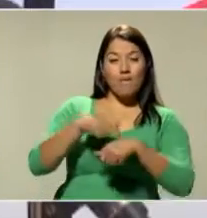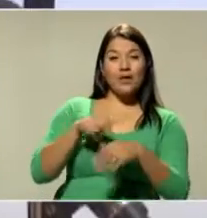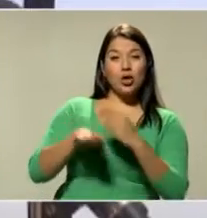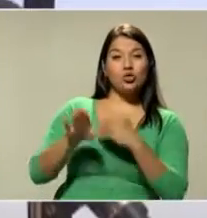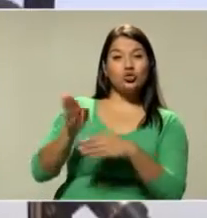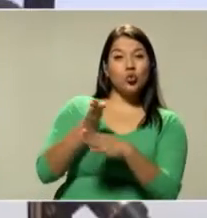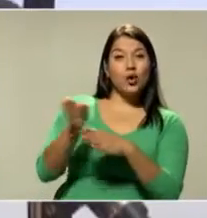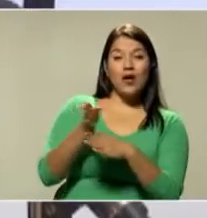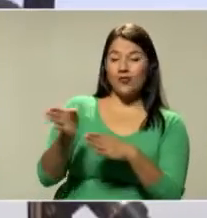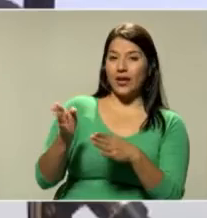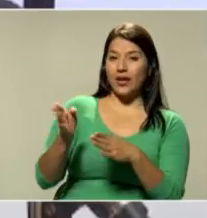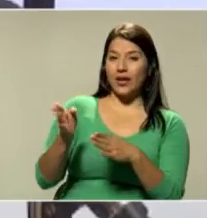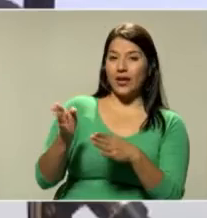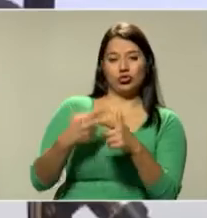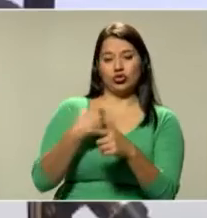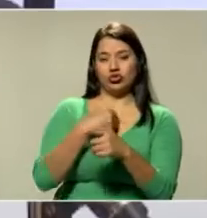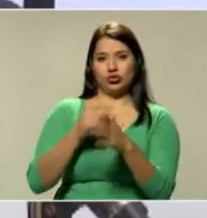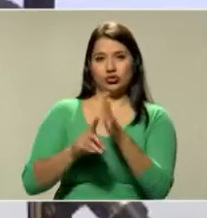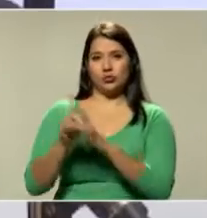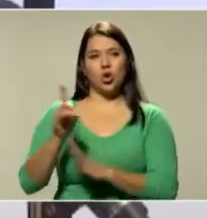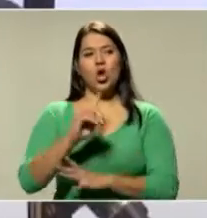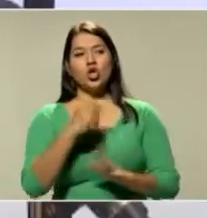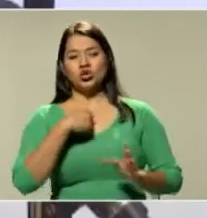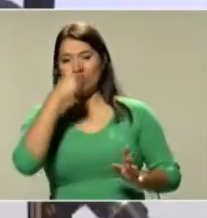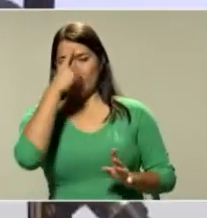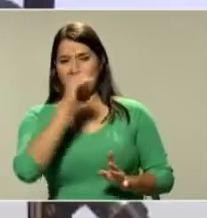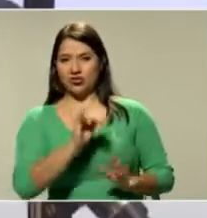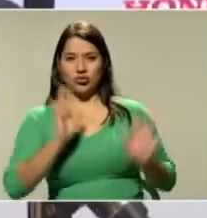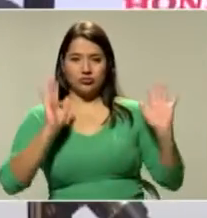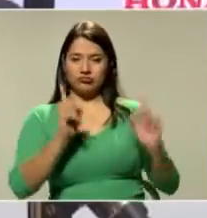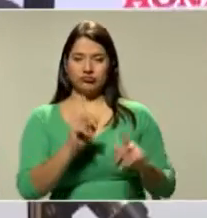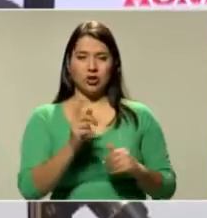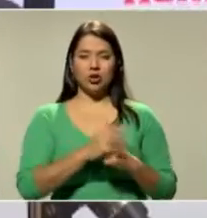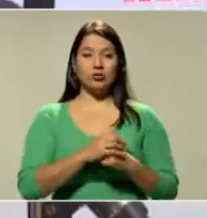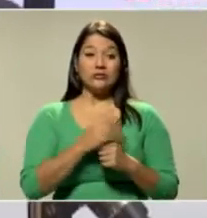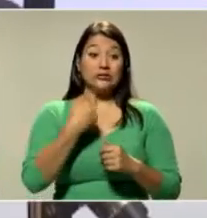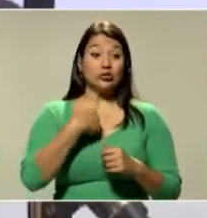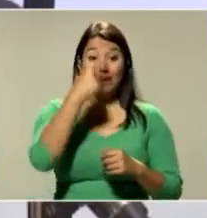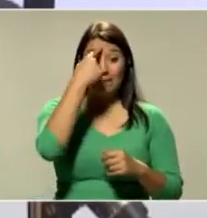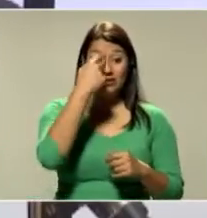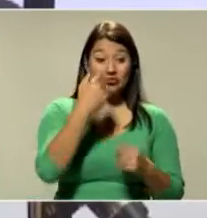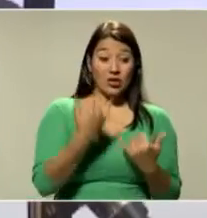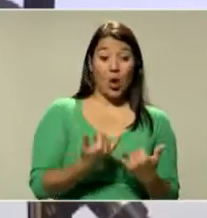no puedo crecer. No, yo pienso que cada vez que hay un partido hay que